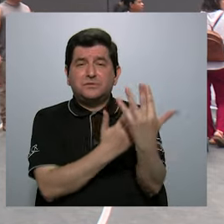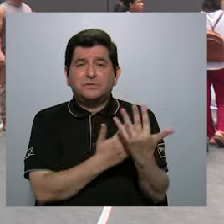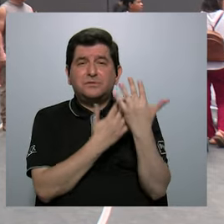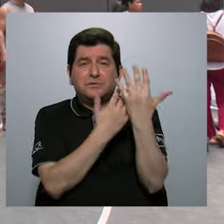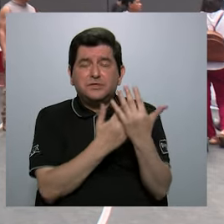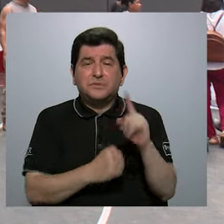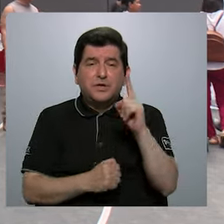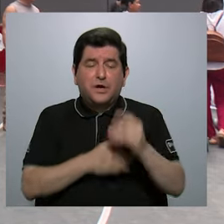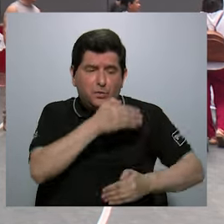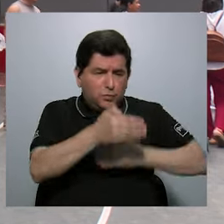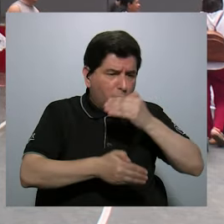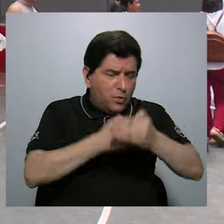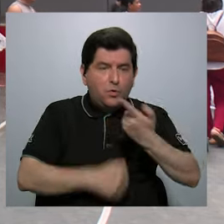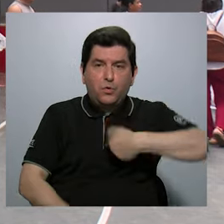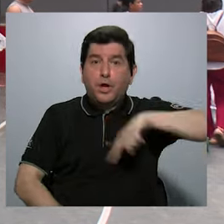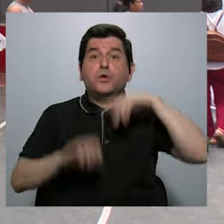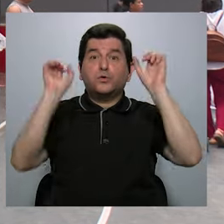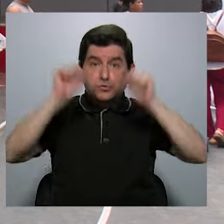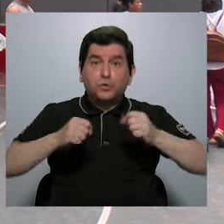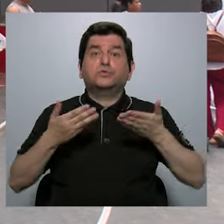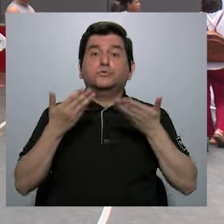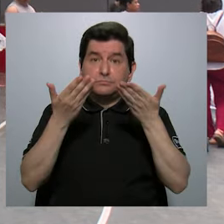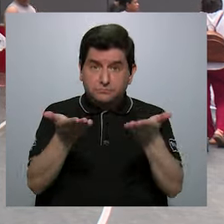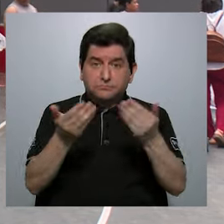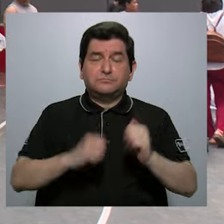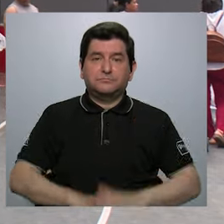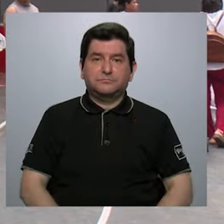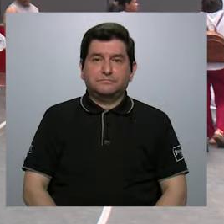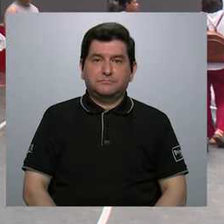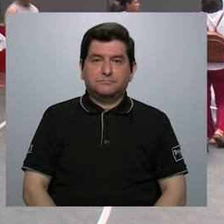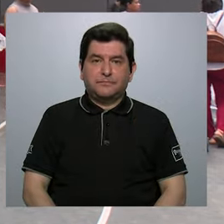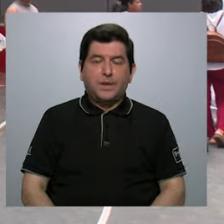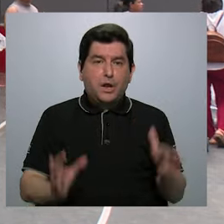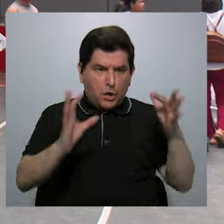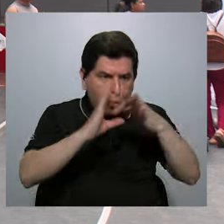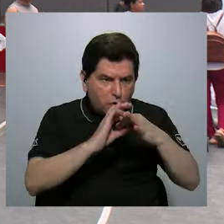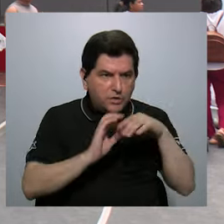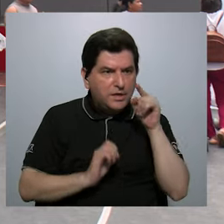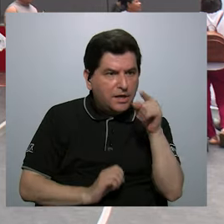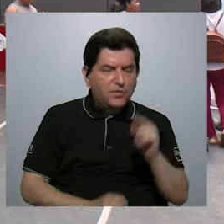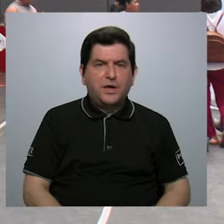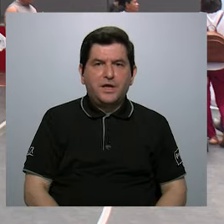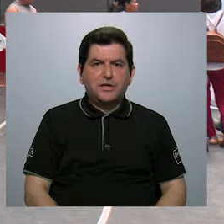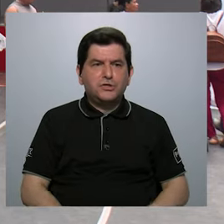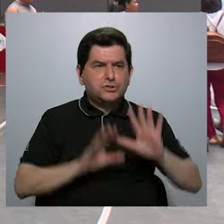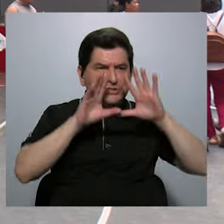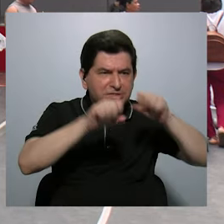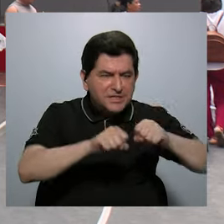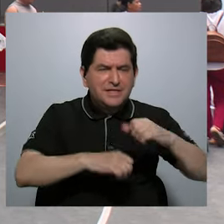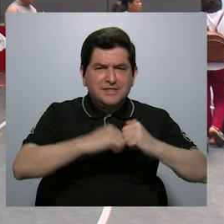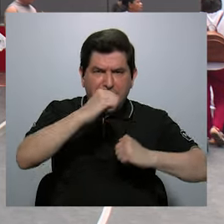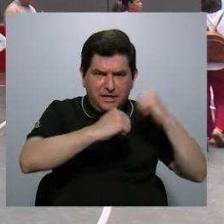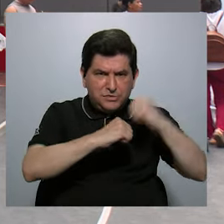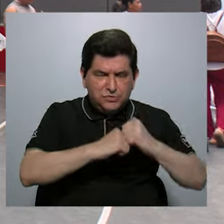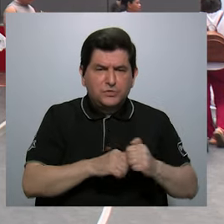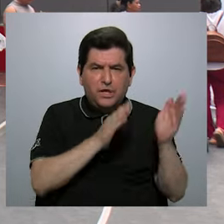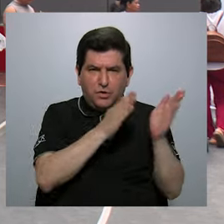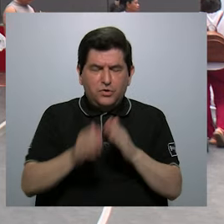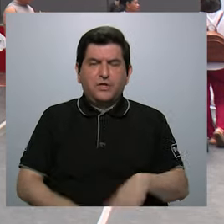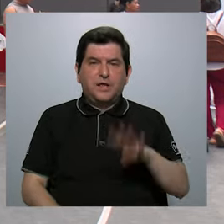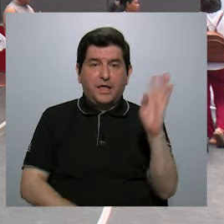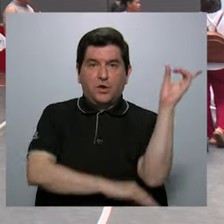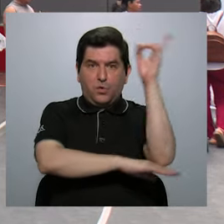alguno de los procedimientos que nosotros hemos ofrecido, y pues en coordinación con ellos se han citado de manera estructurada y ordenada a lo largo de